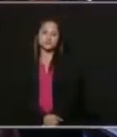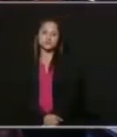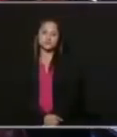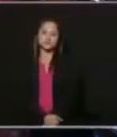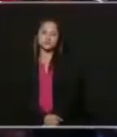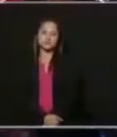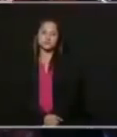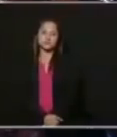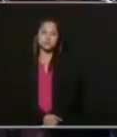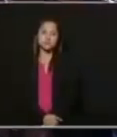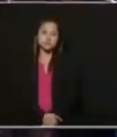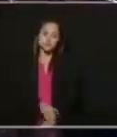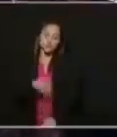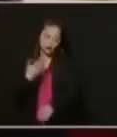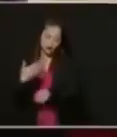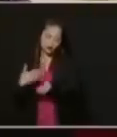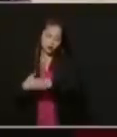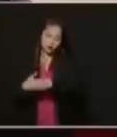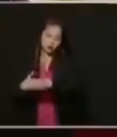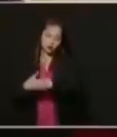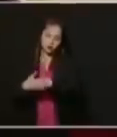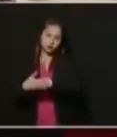En 2019